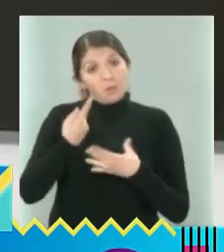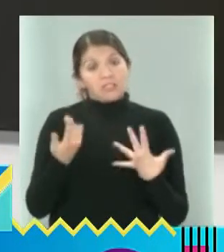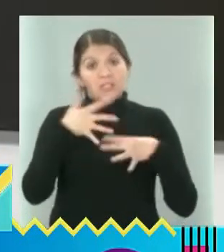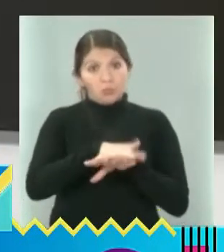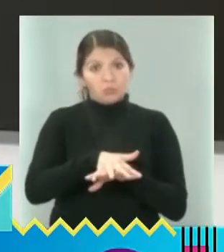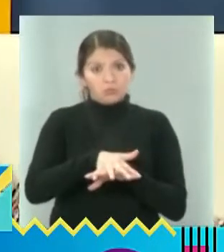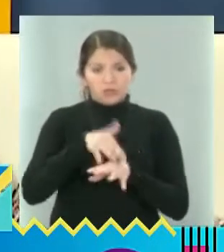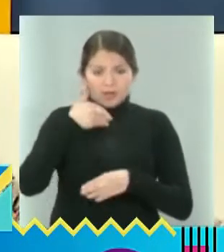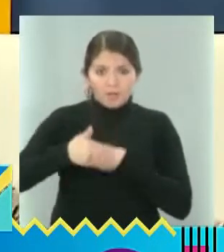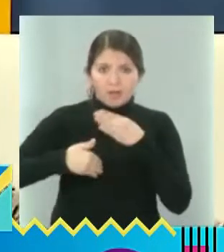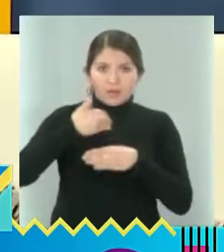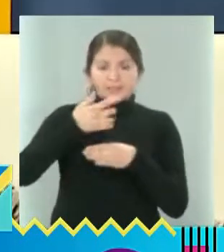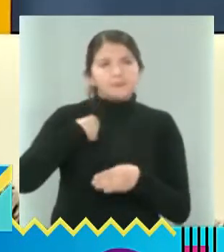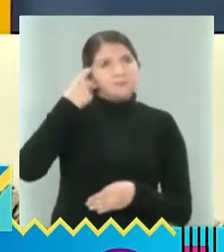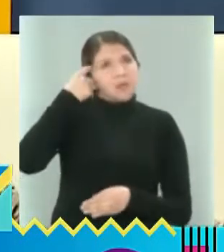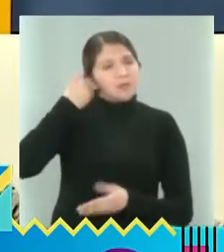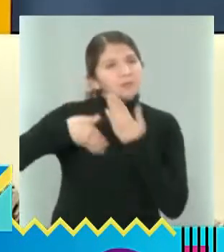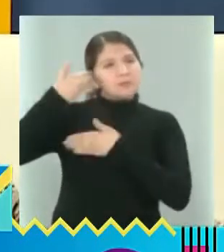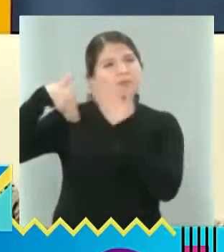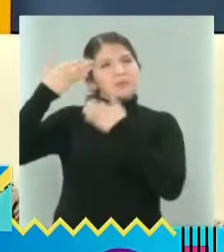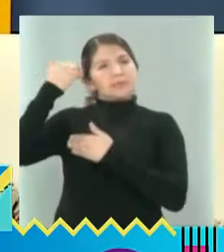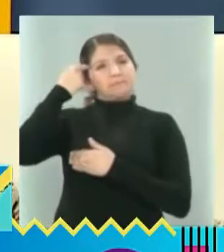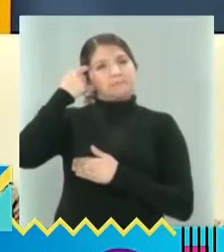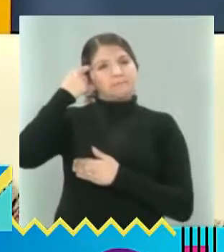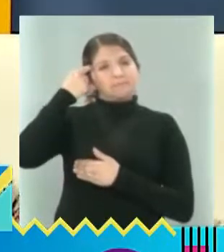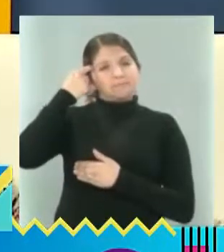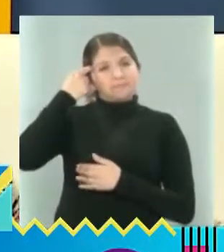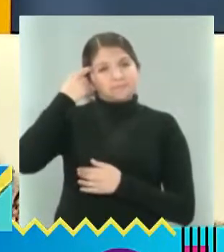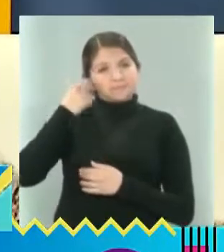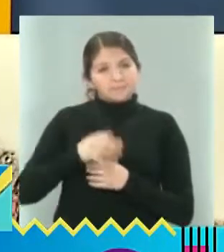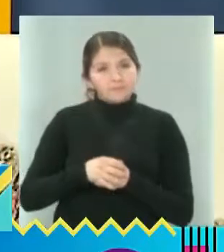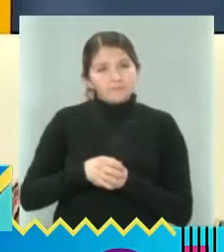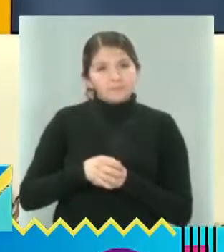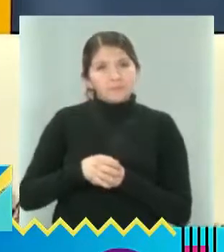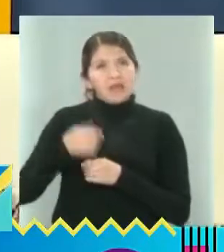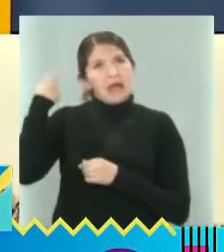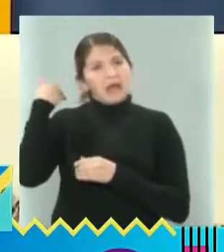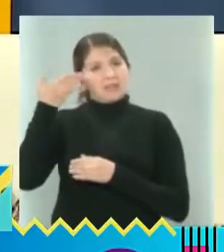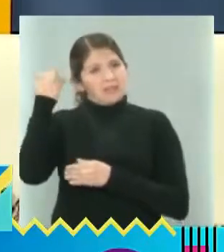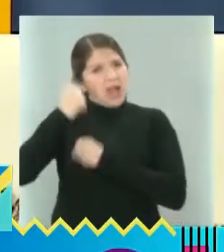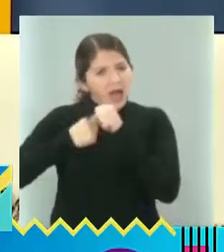haciendo una mirada para atrás, digo, pucha, en casi 40